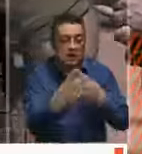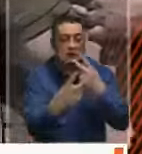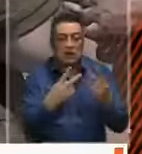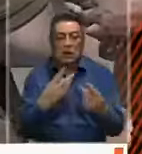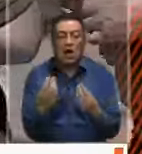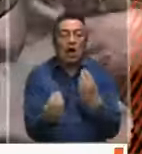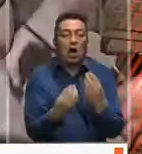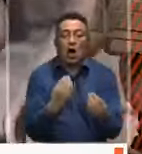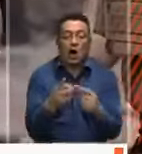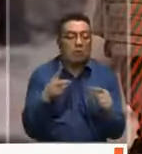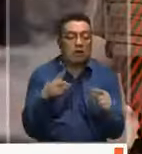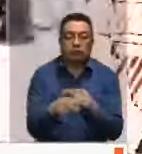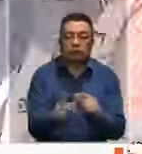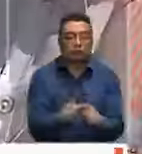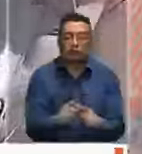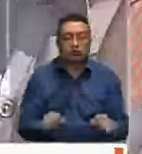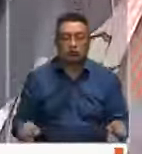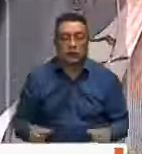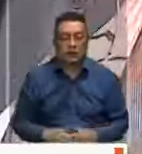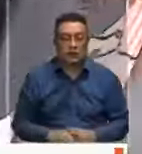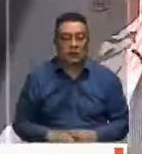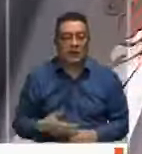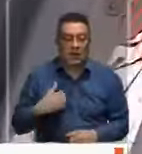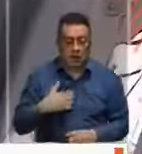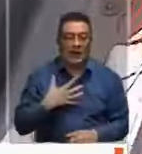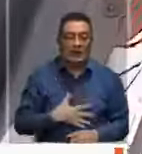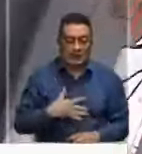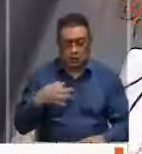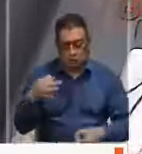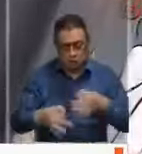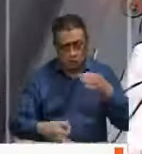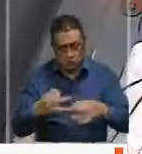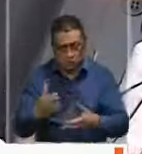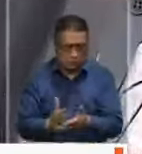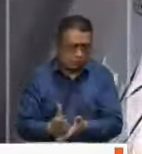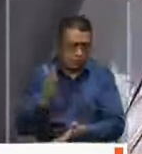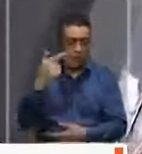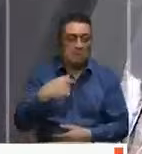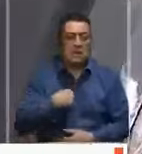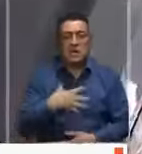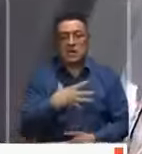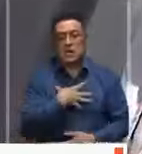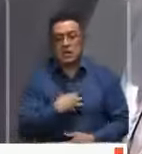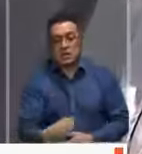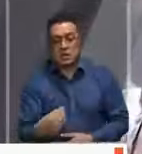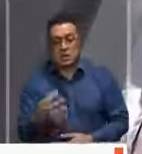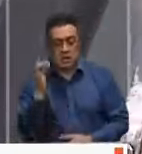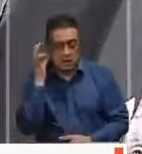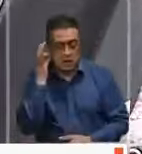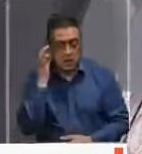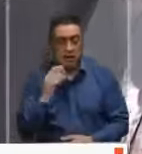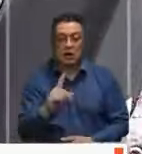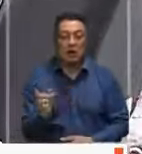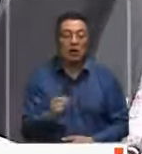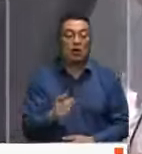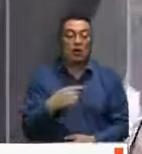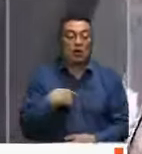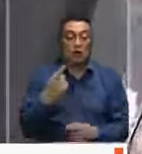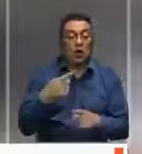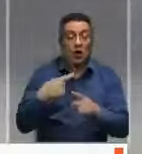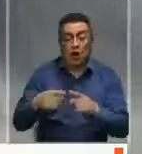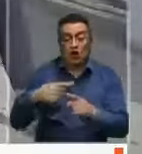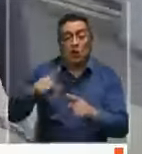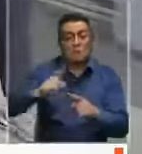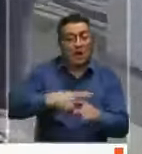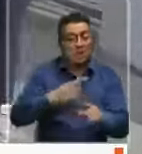esto no se detiene. Yo quiero que se haga justicia por mi hija, que no pase esto con ningún otro